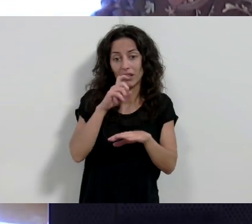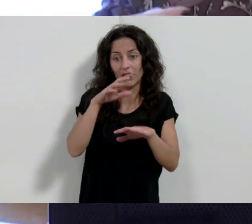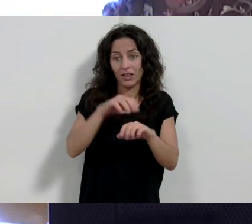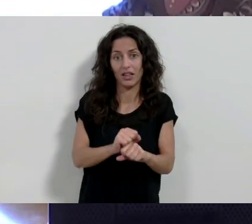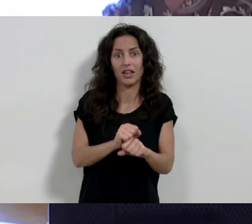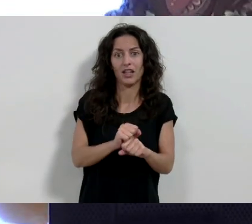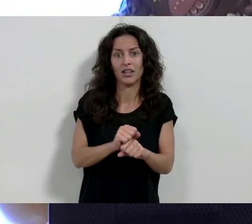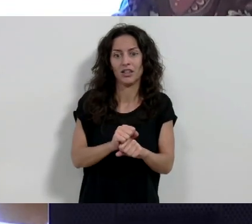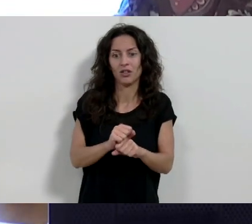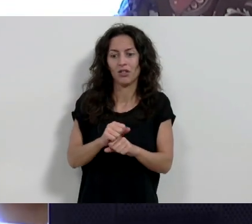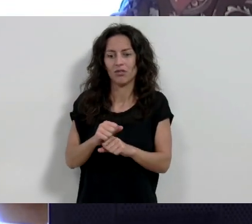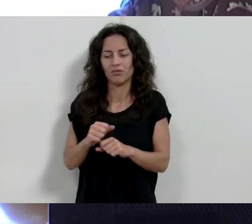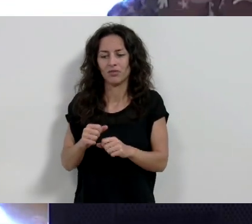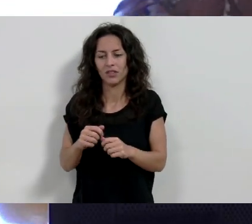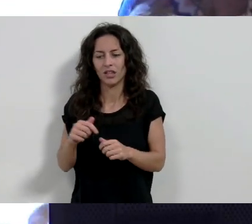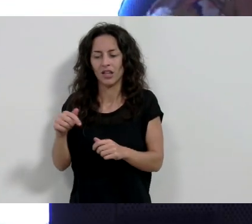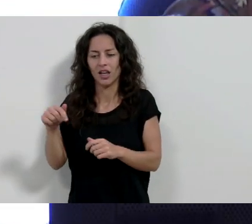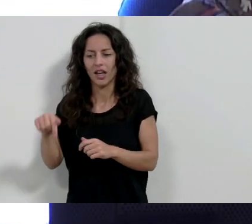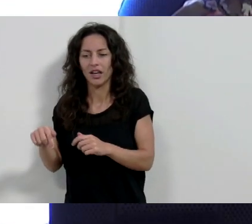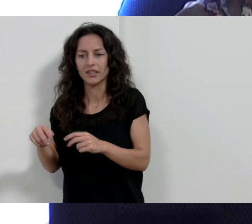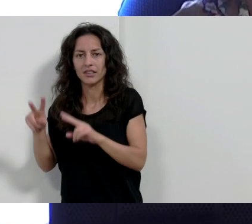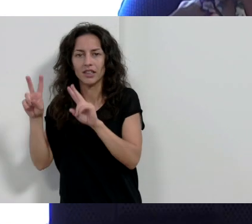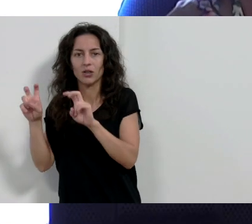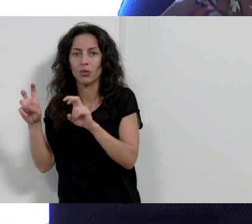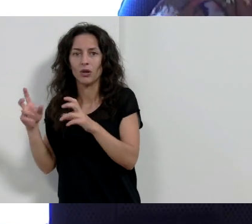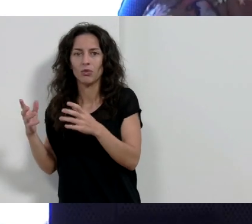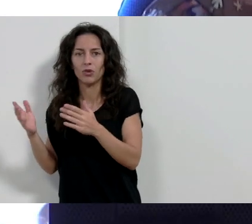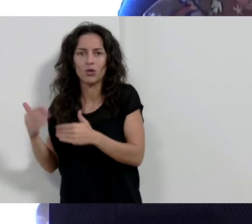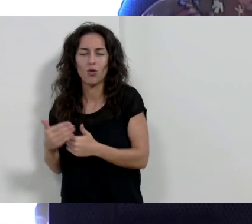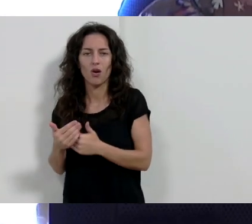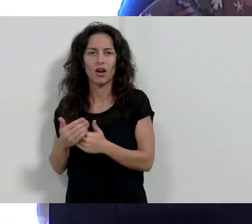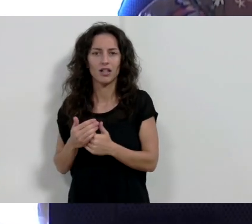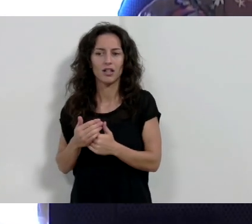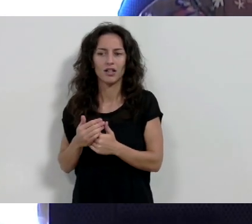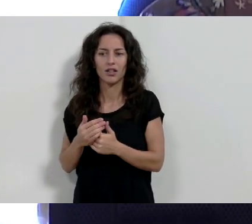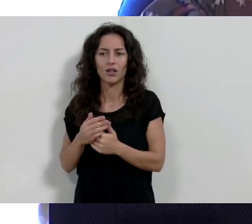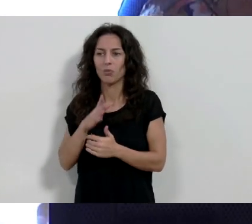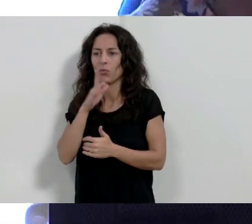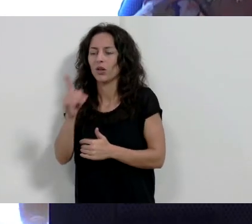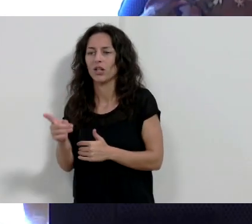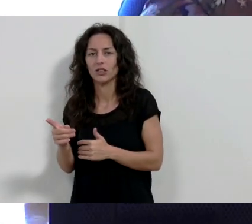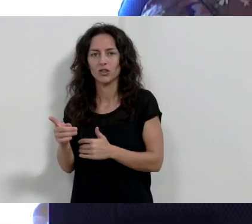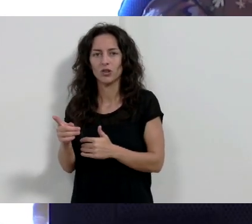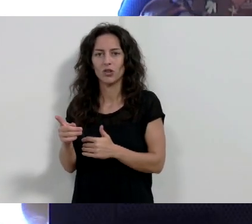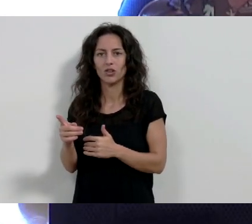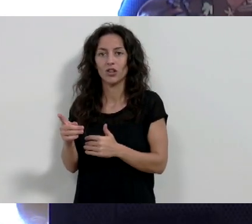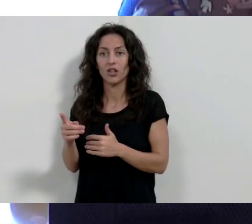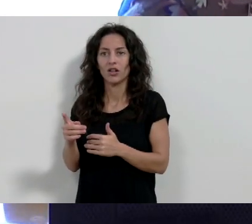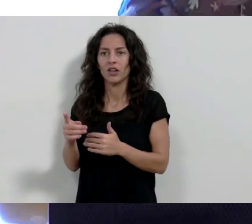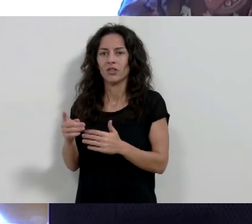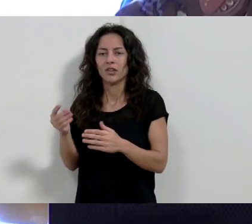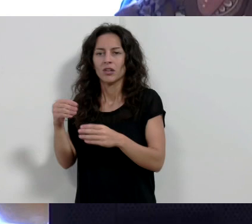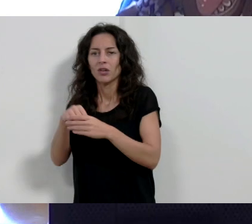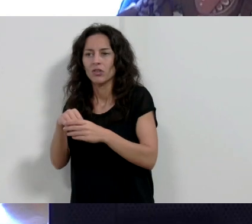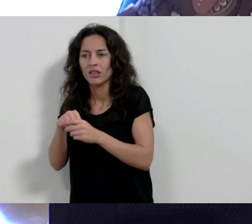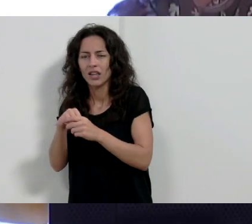está molesta por esta situación. Y la situación empeora cada día. Y llegan luego las incidencias o quejas, como usted las quiera llamar, y